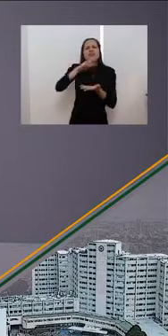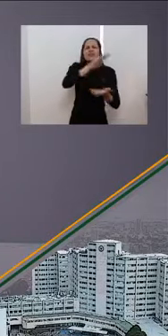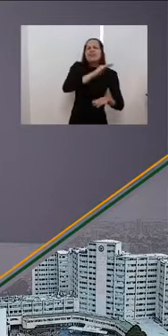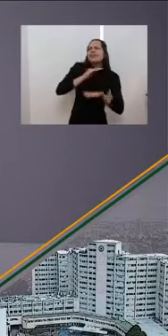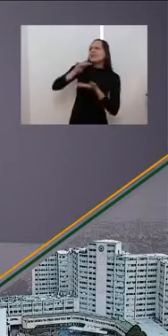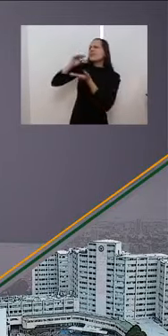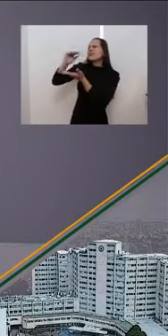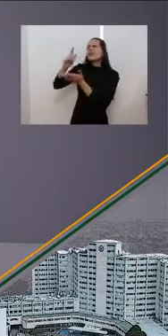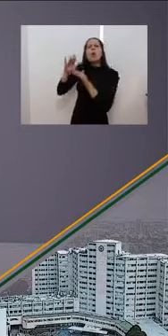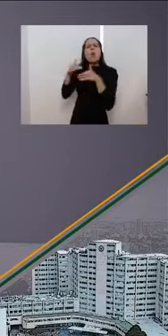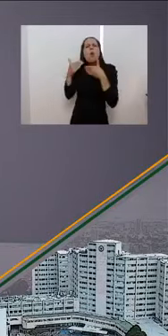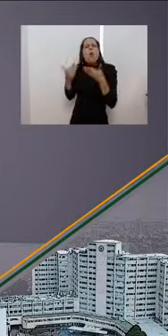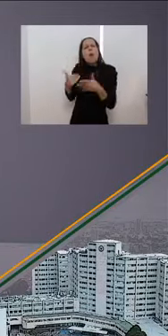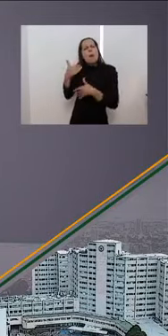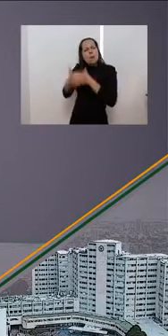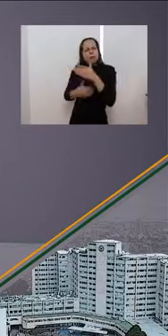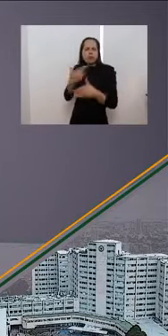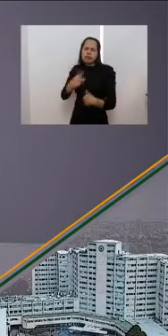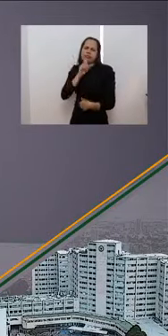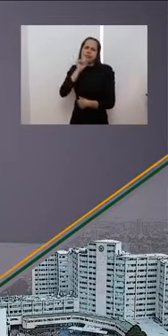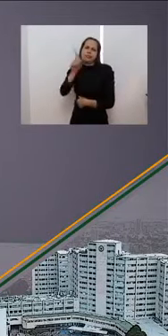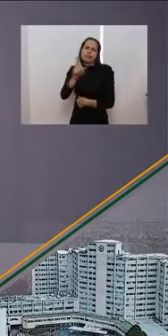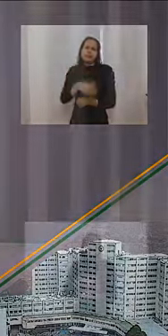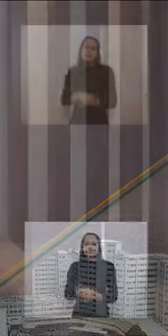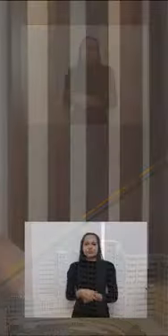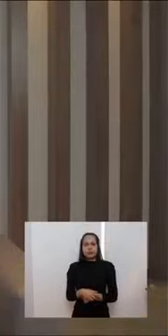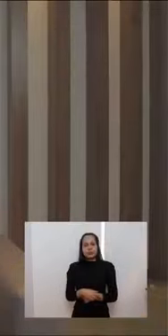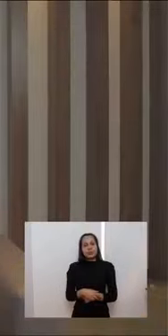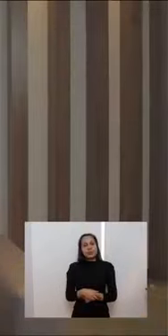por este tema de kobe 19 en el hospital